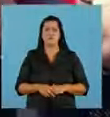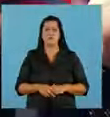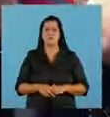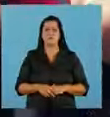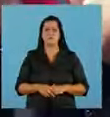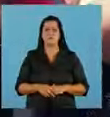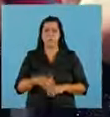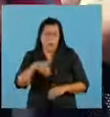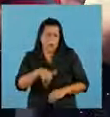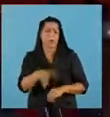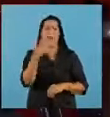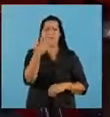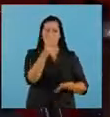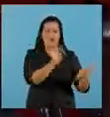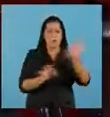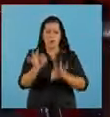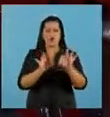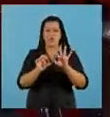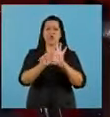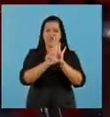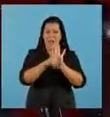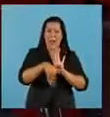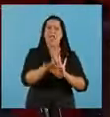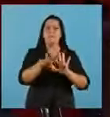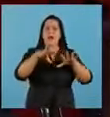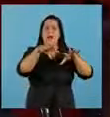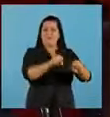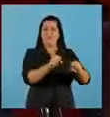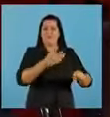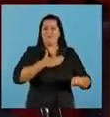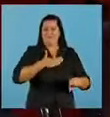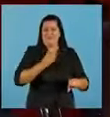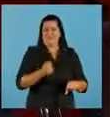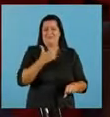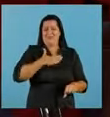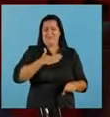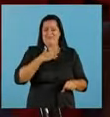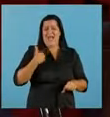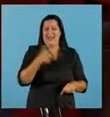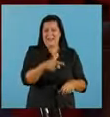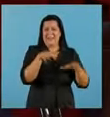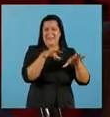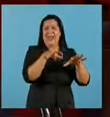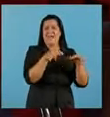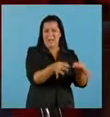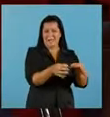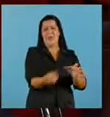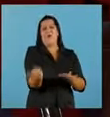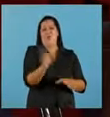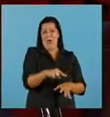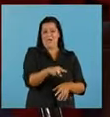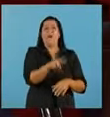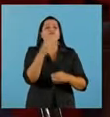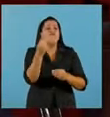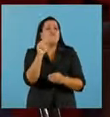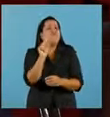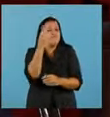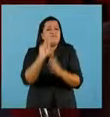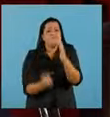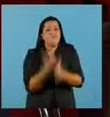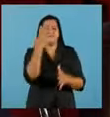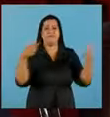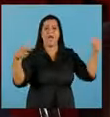Enviaré 3 proyectos de ley para afianzar la soberanía territorial de la República Argentina. En primer lugar, la creación del Consejo